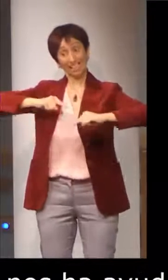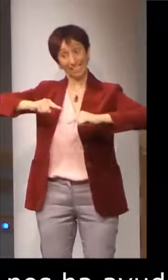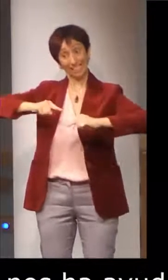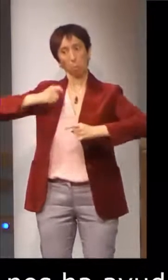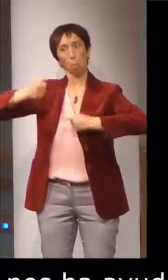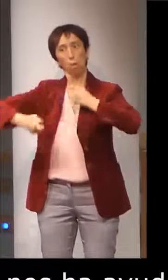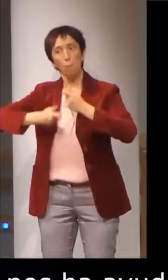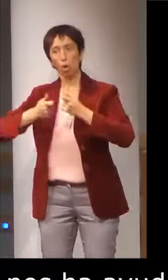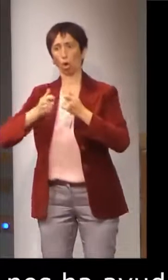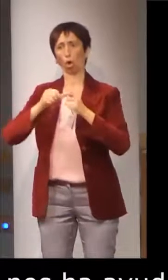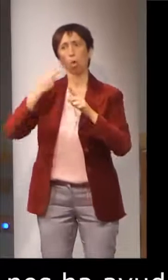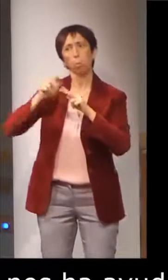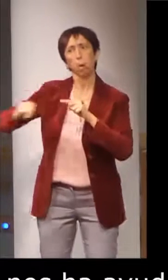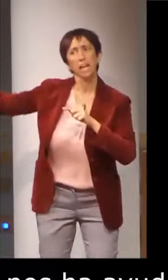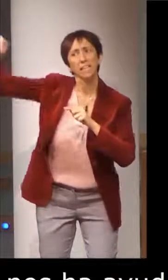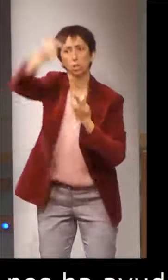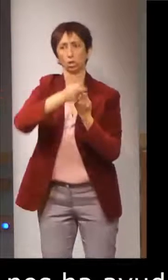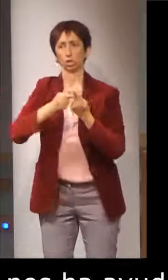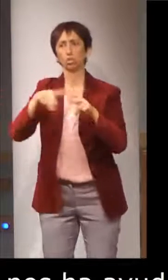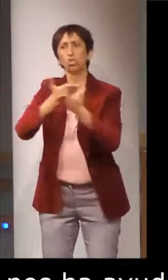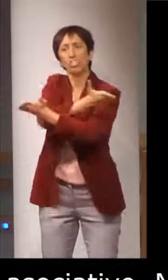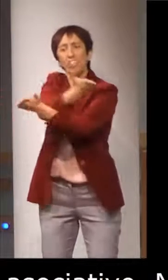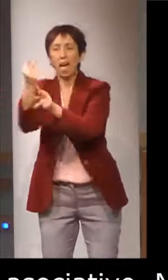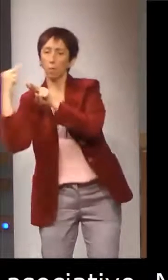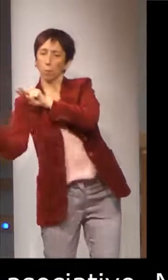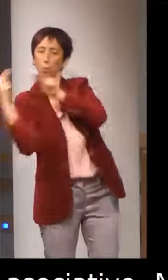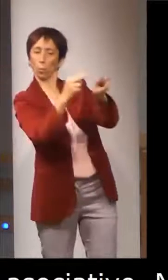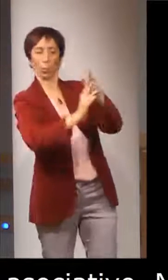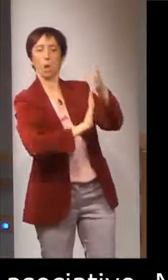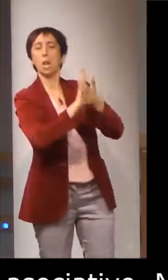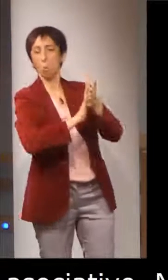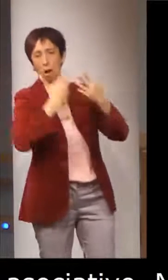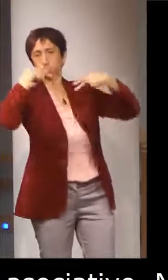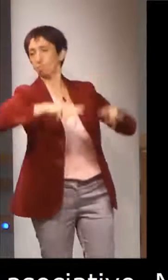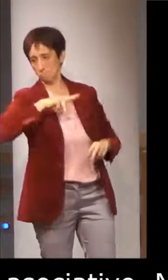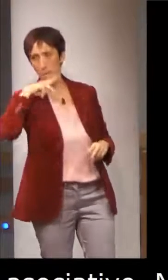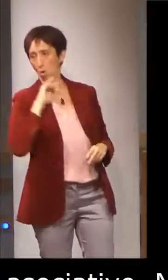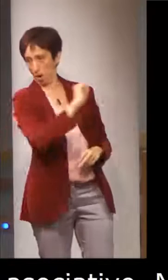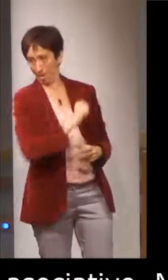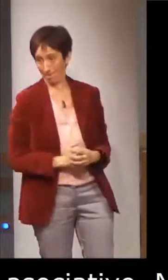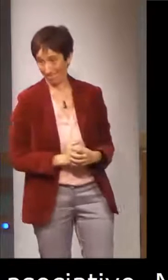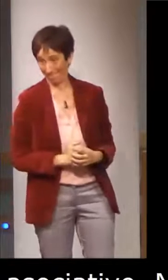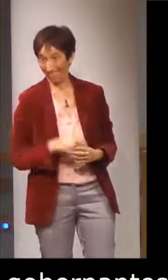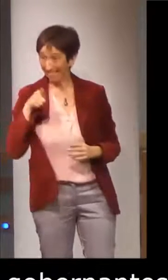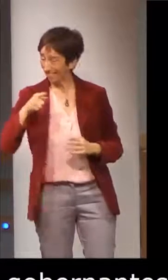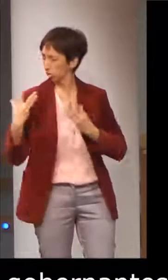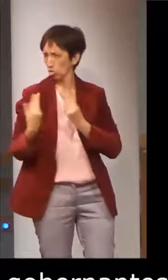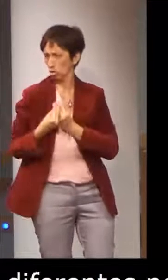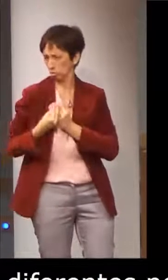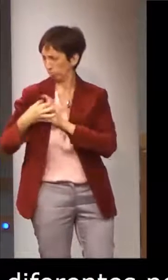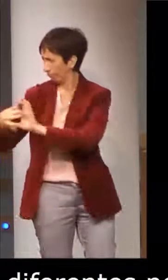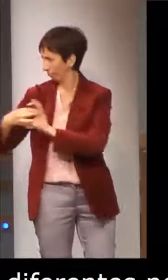ha ayudado a que nuestros gobernantes de forma gradual a que los diferentes políticos y políticas además de la sociedad pudiesen